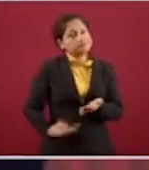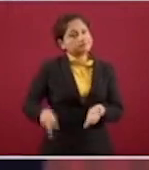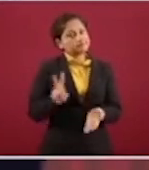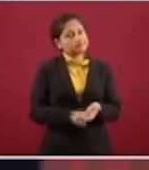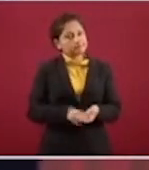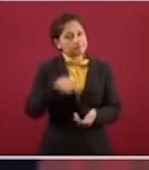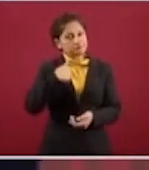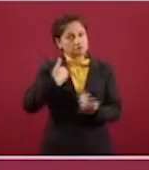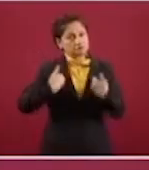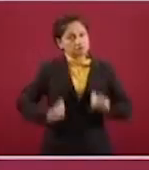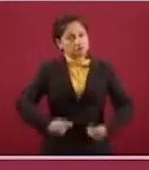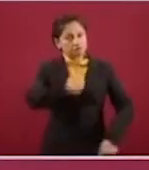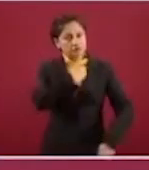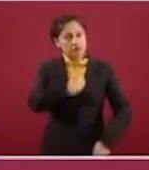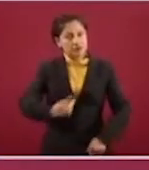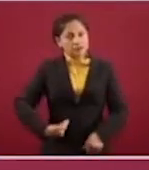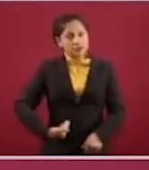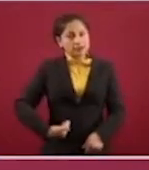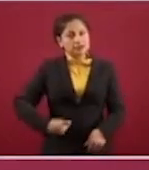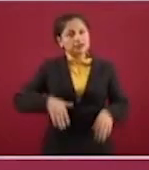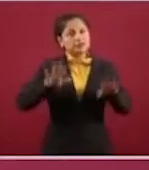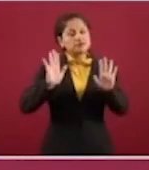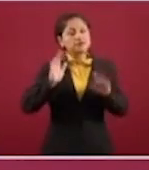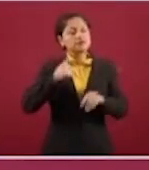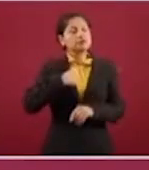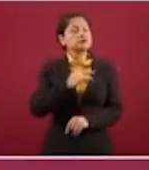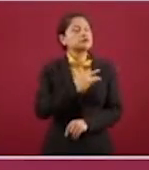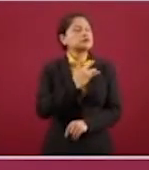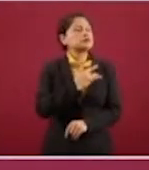gustaría que actuaran con prudencia.